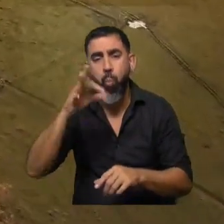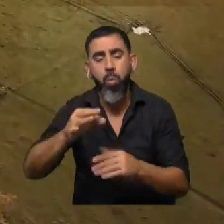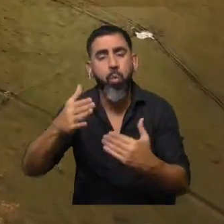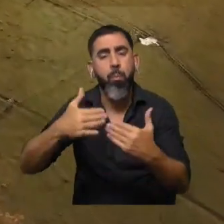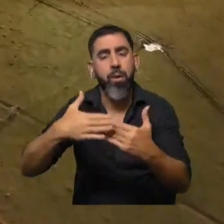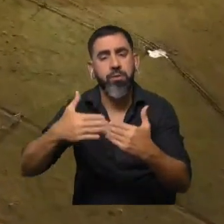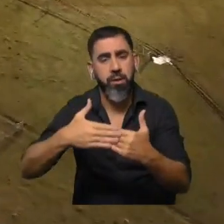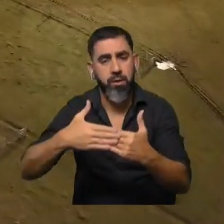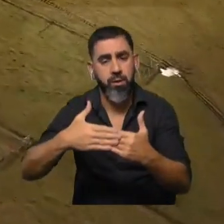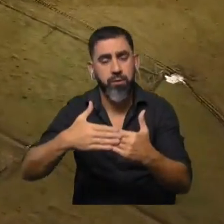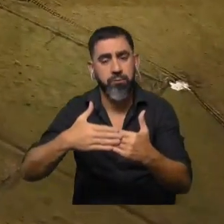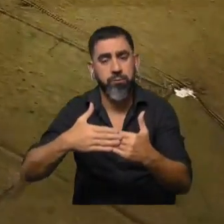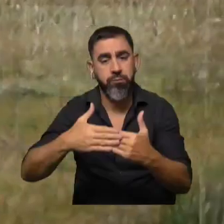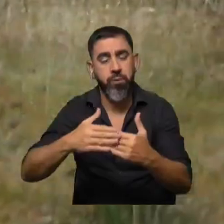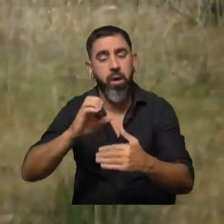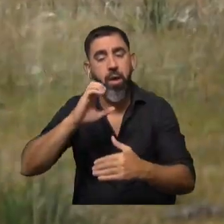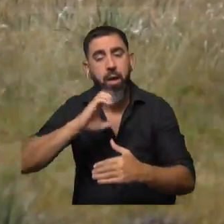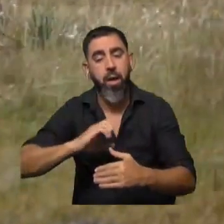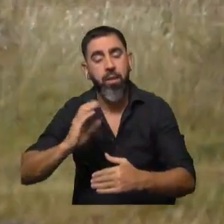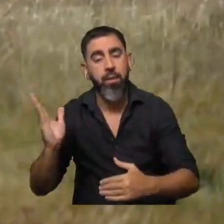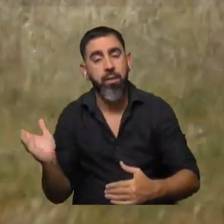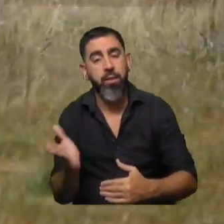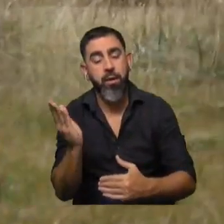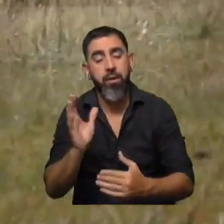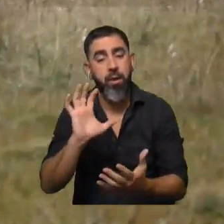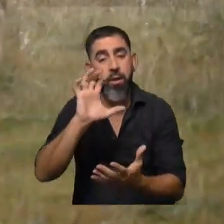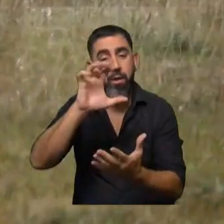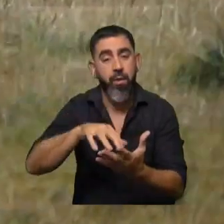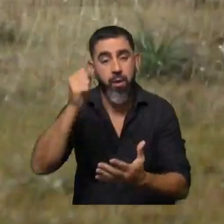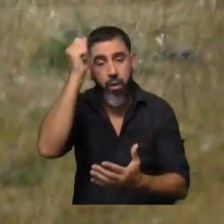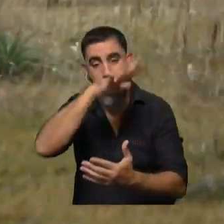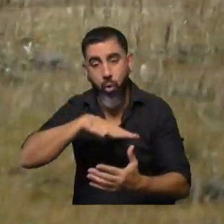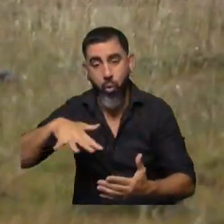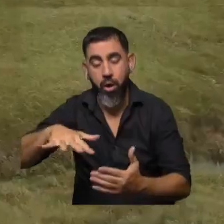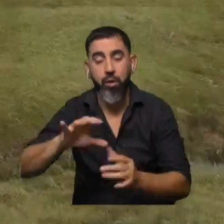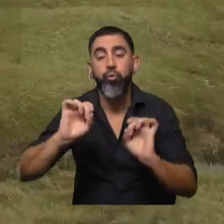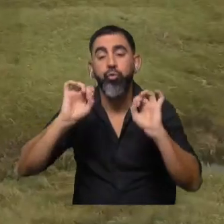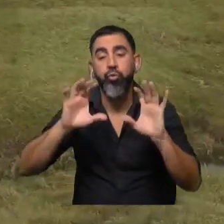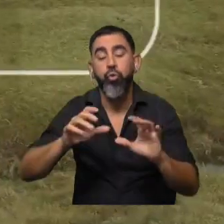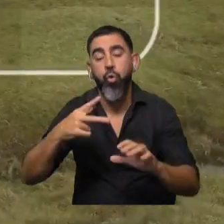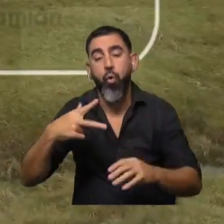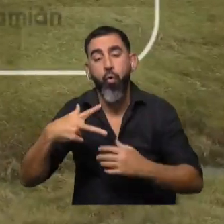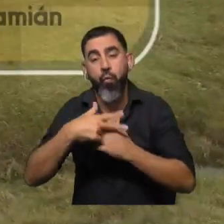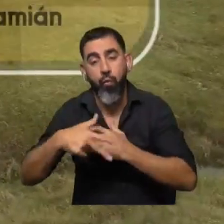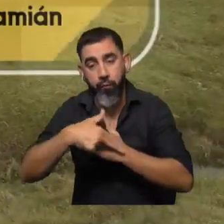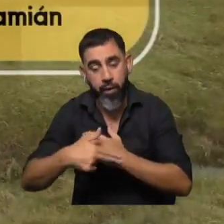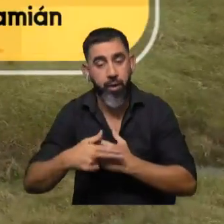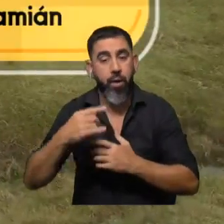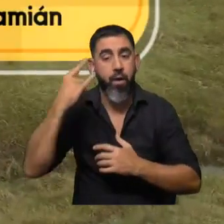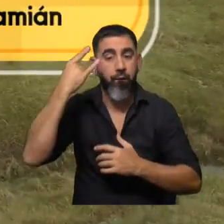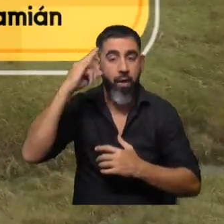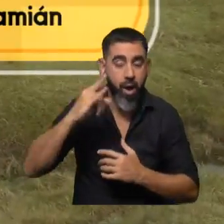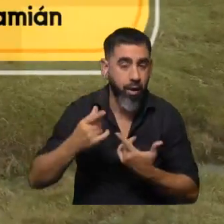cercano, las características productivas que tenían el establecimiento rural, si se dedicaban a ovinos, bovinos,